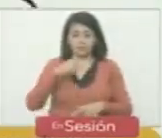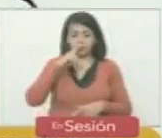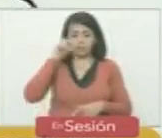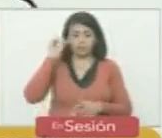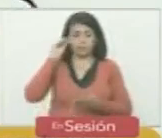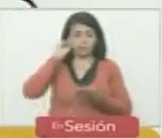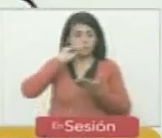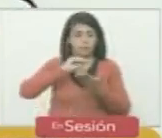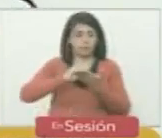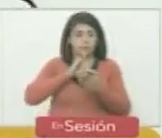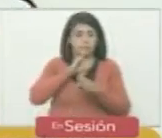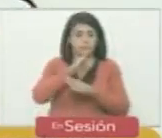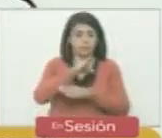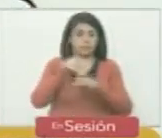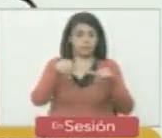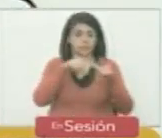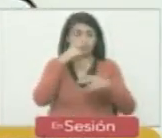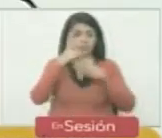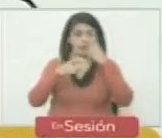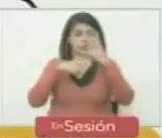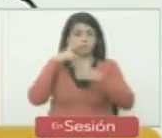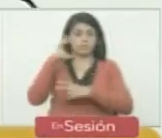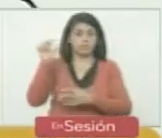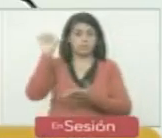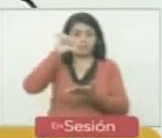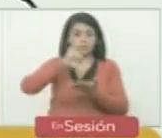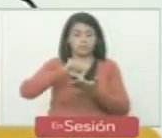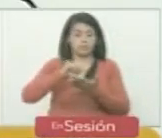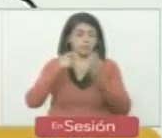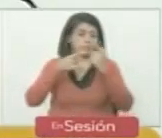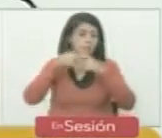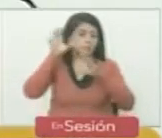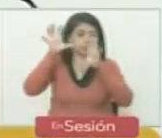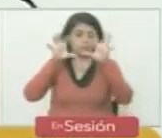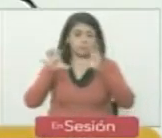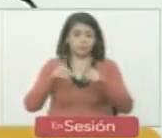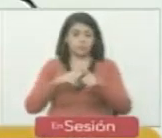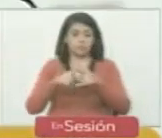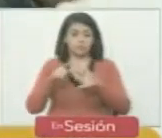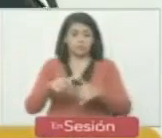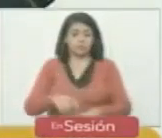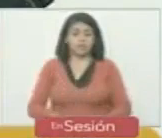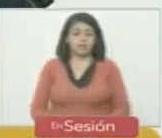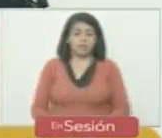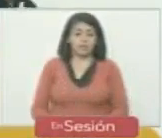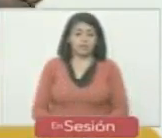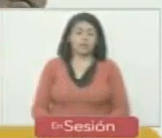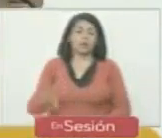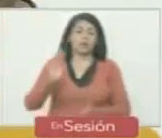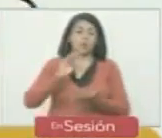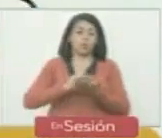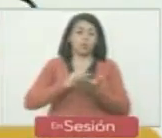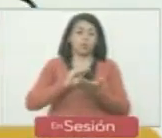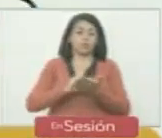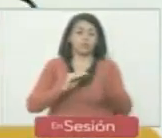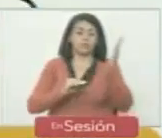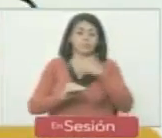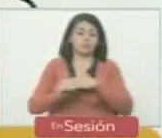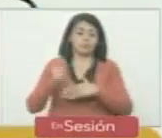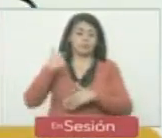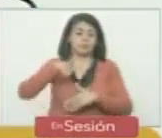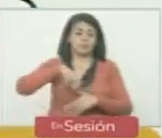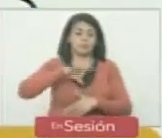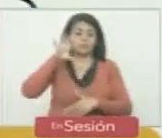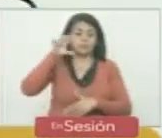encontraba en una gira por el Medio Oriente, para retornar a nuestra